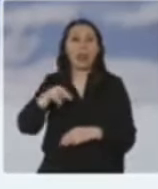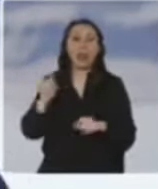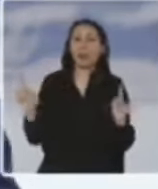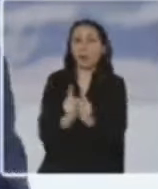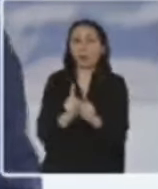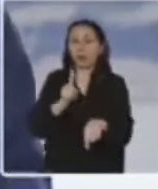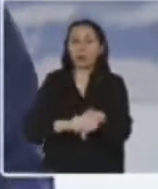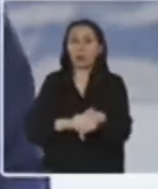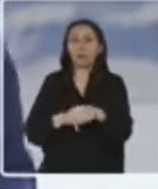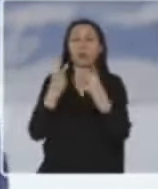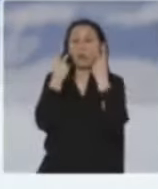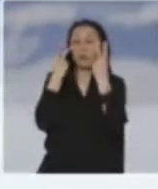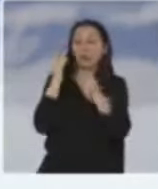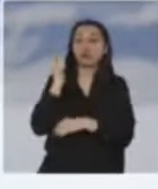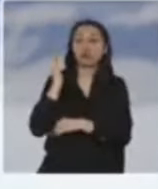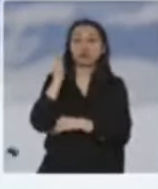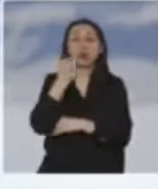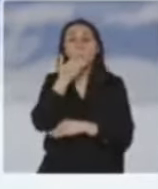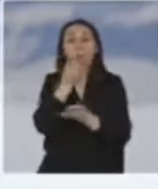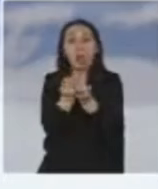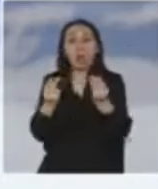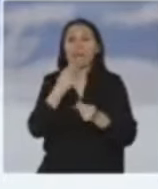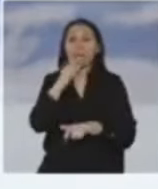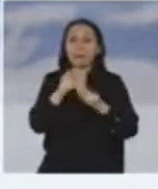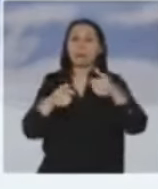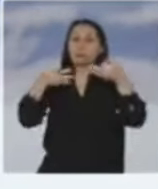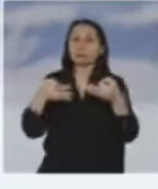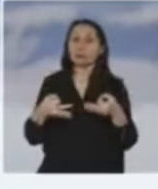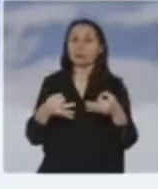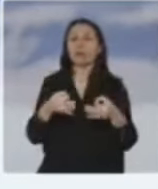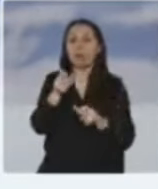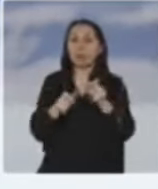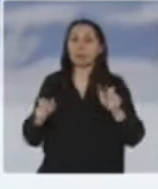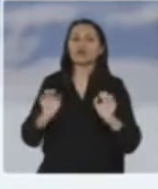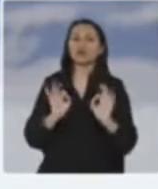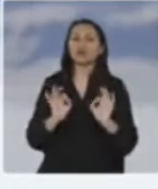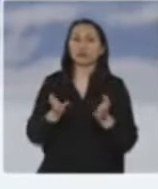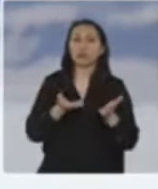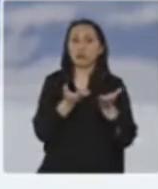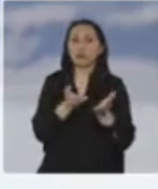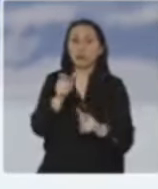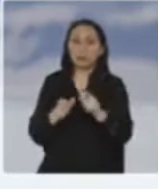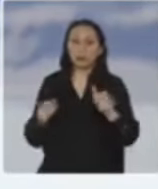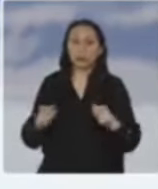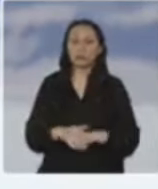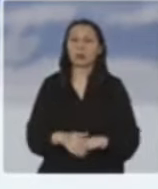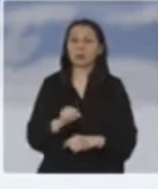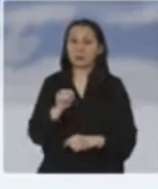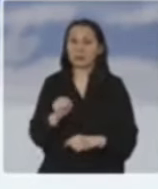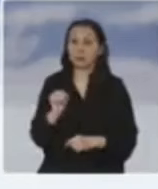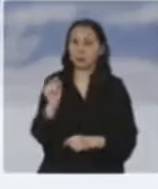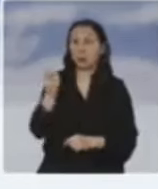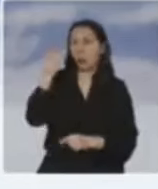los tiempos de viaje para mejorar la calidad de vida de la población sino también para garantizar la seguridad de las personas que transitan por ella por esto